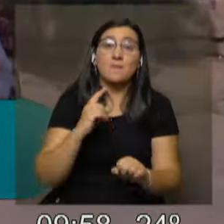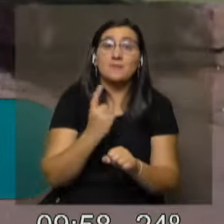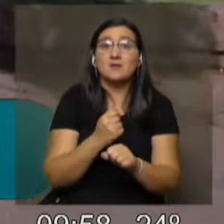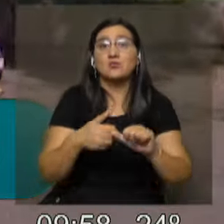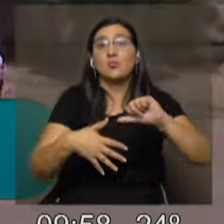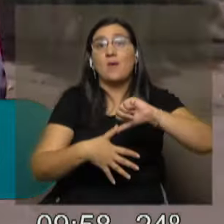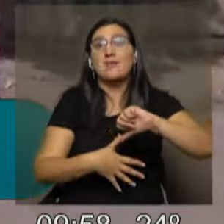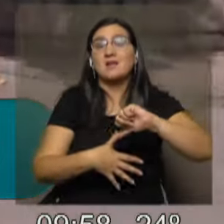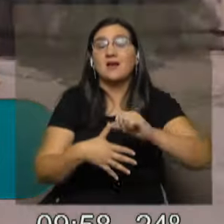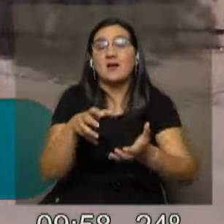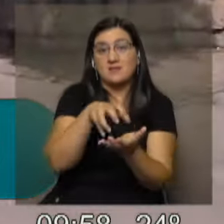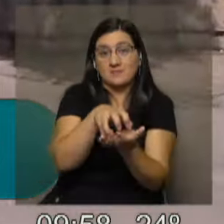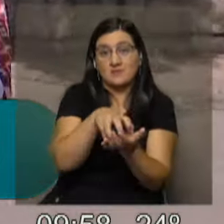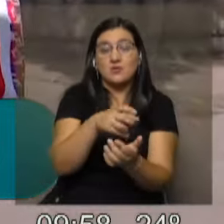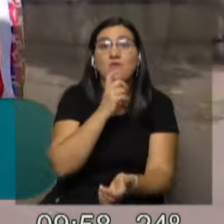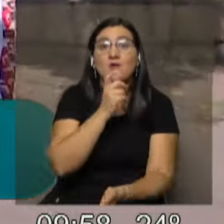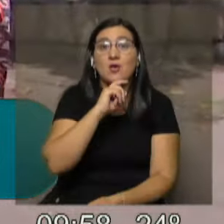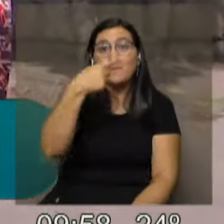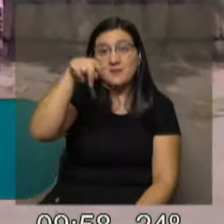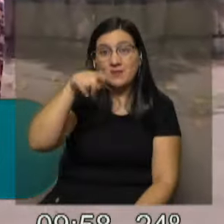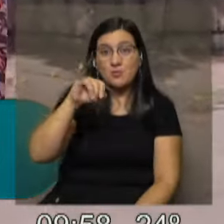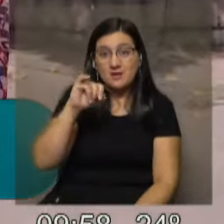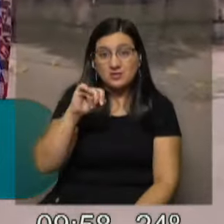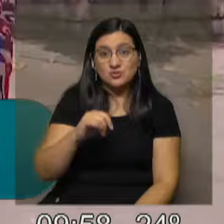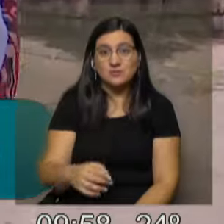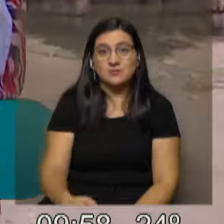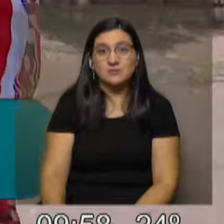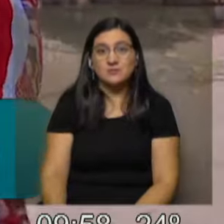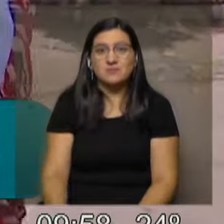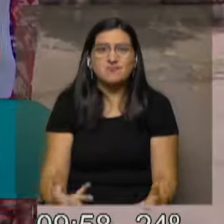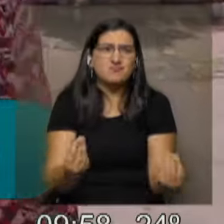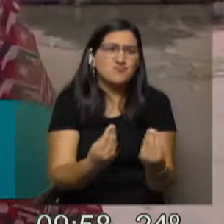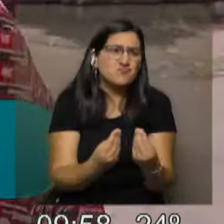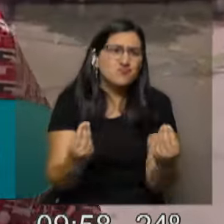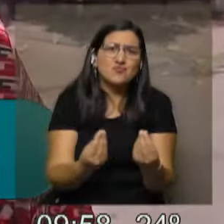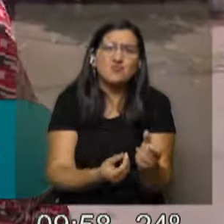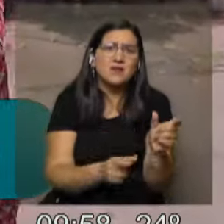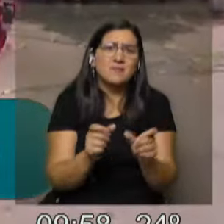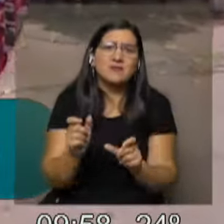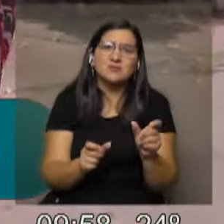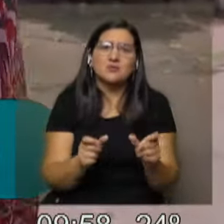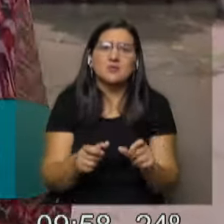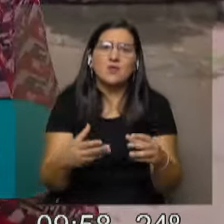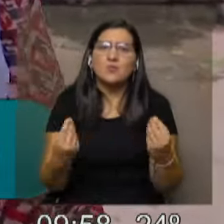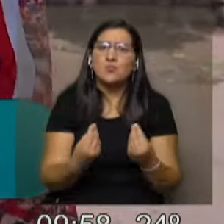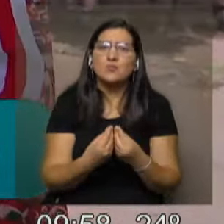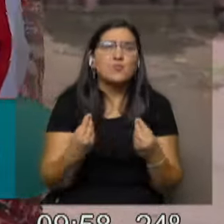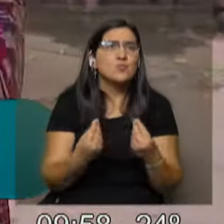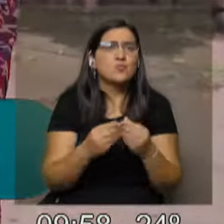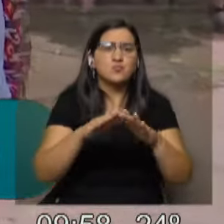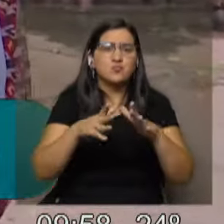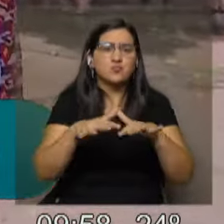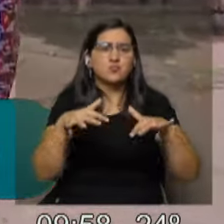Sudamérica me tocó un feriado del 1 de mayo y lleno mal, uno de los primeros escenarios que